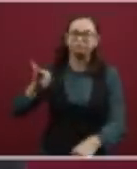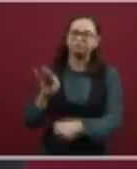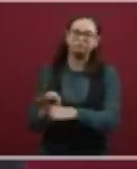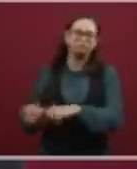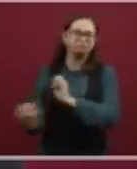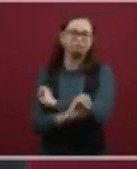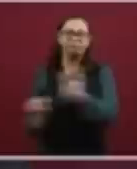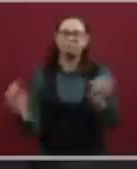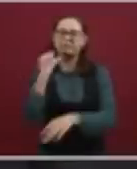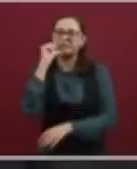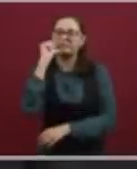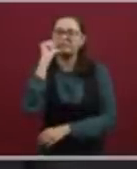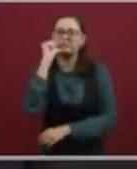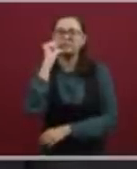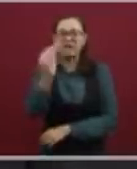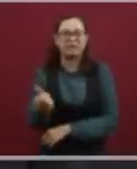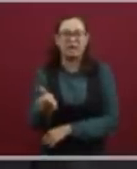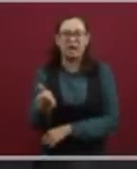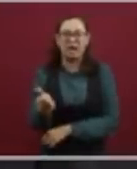ya no me pertenezco.